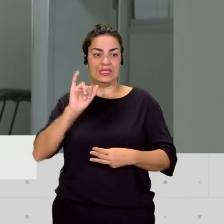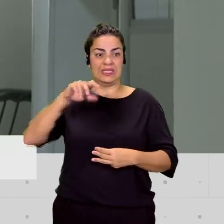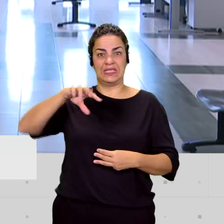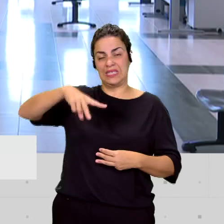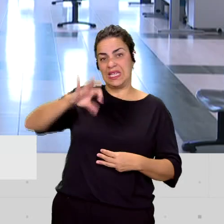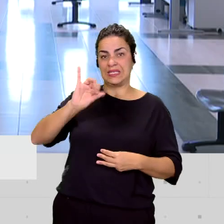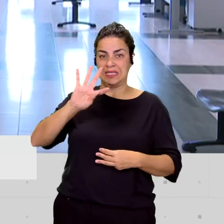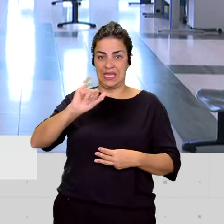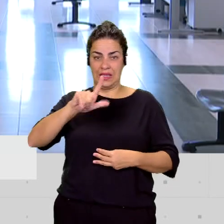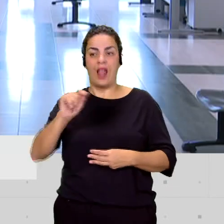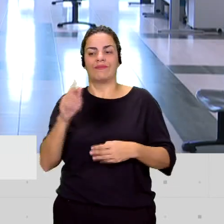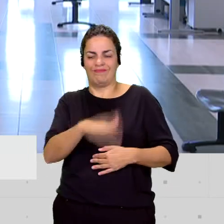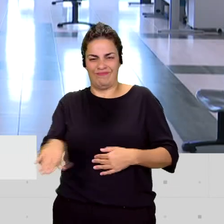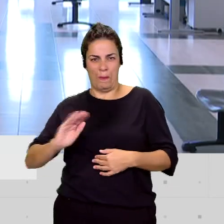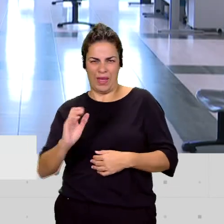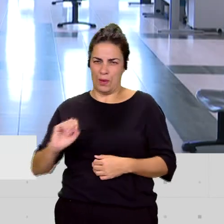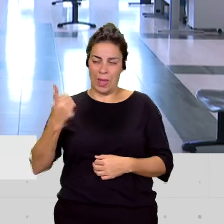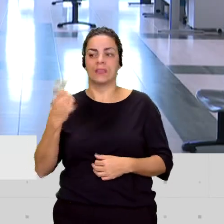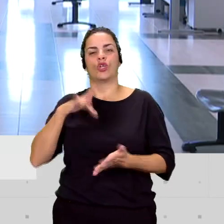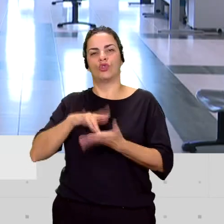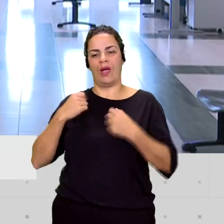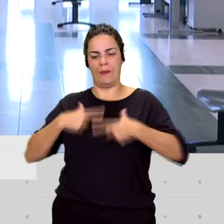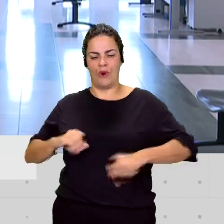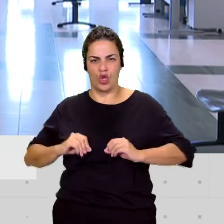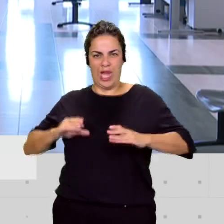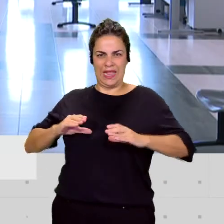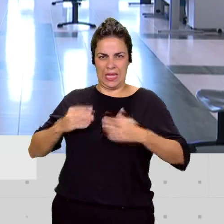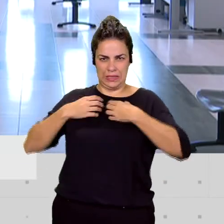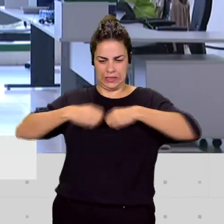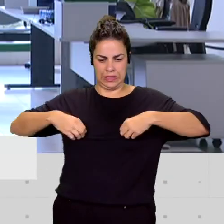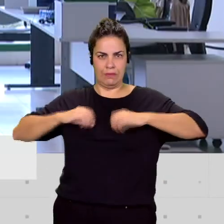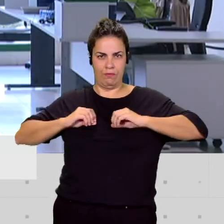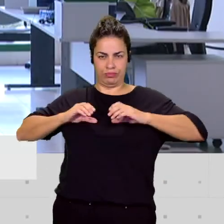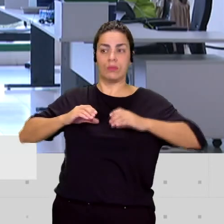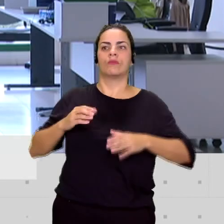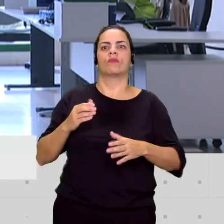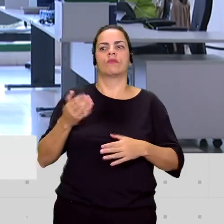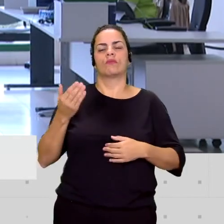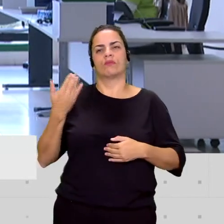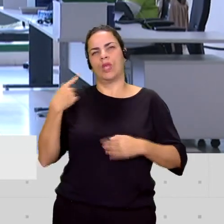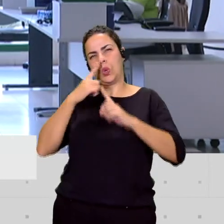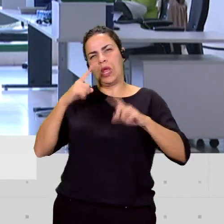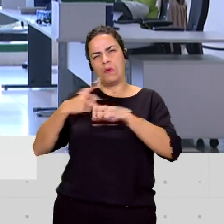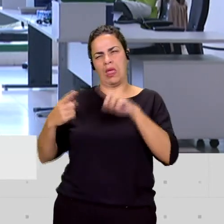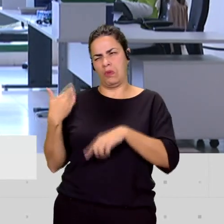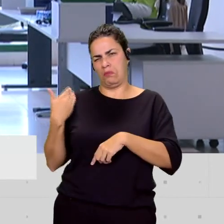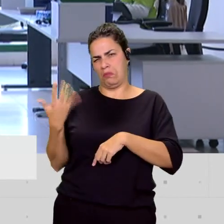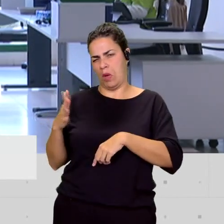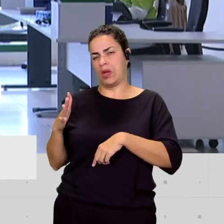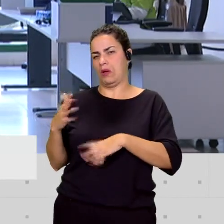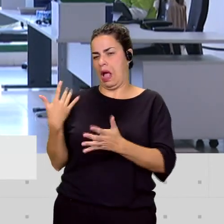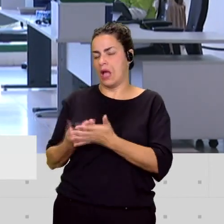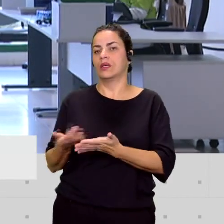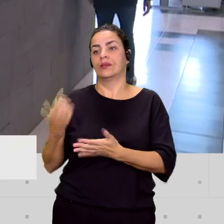produce bronquiolitis. Hay desde hace 1 año y medio aproximadamente una vacuna, un